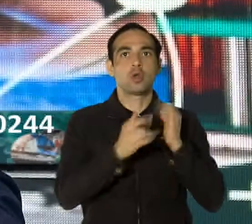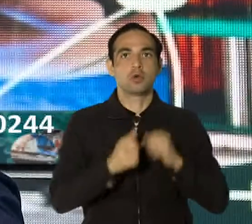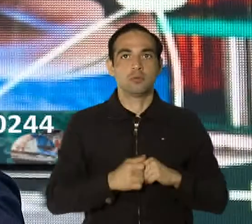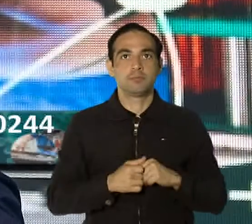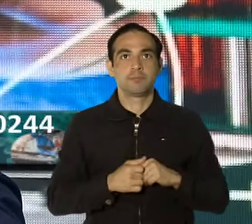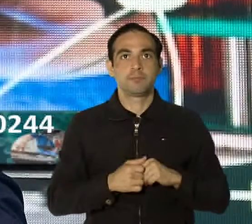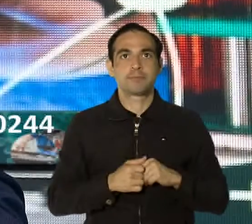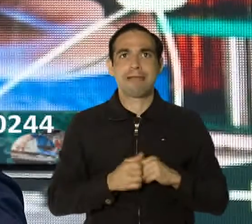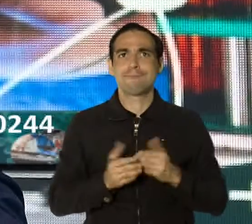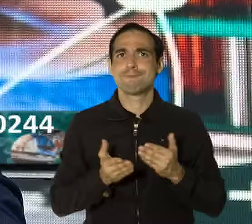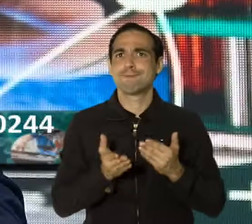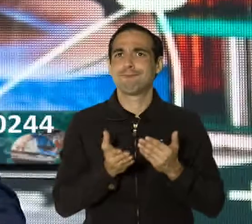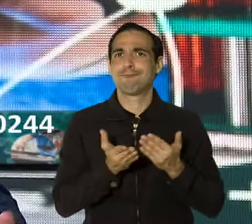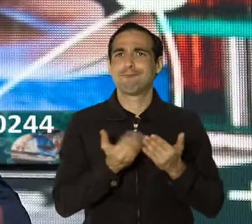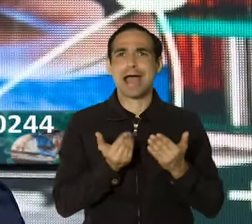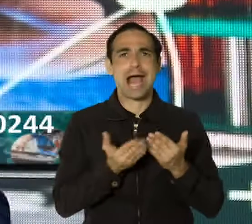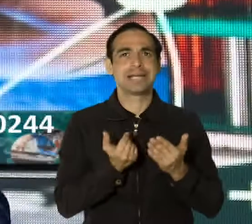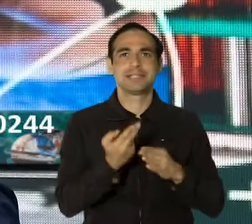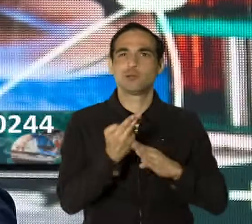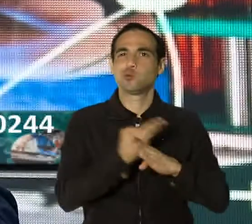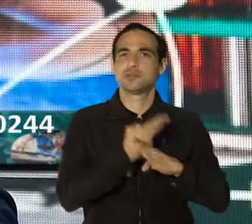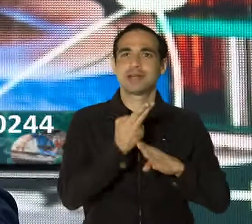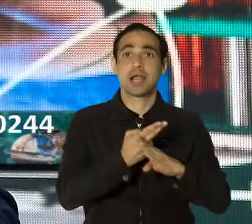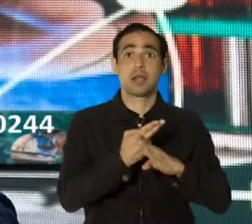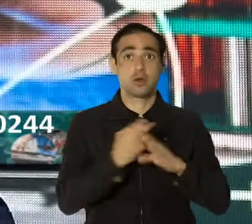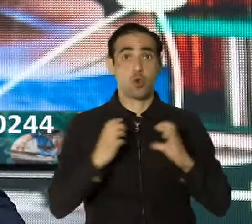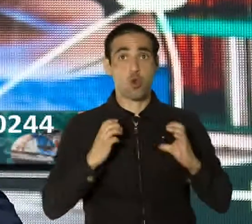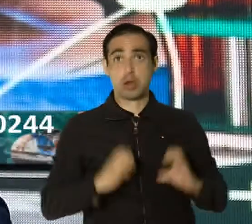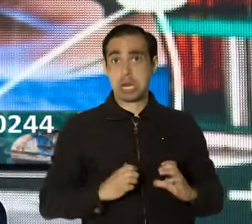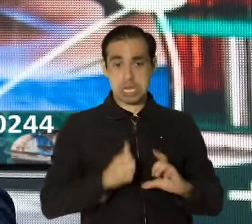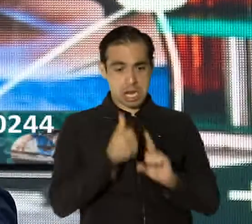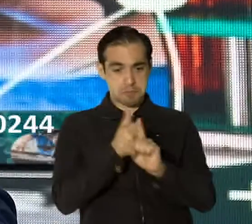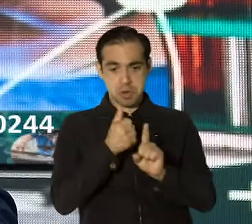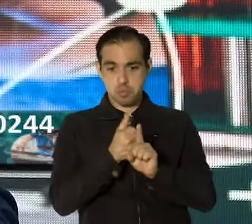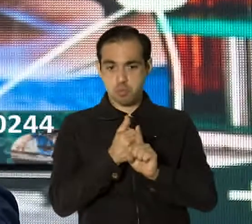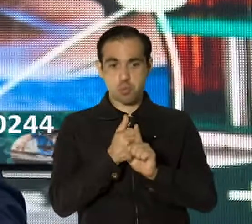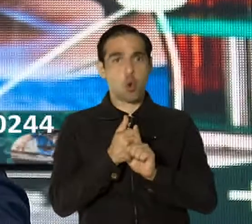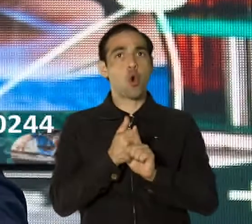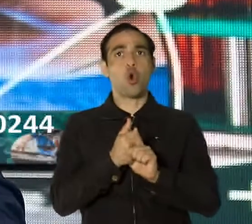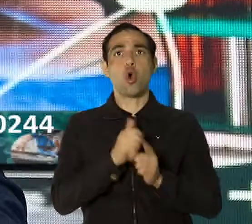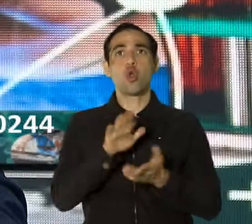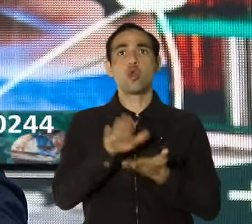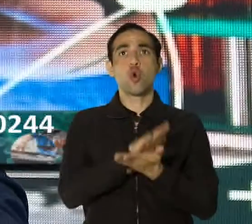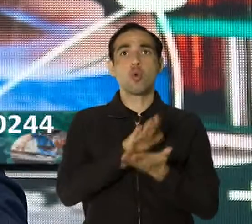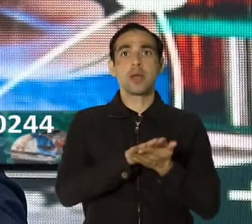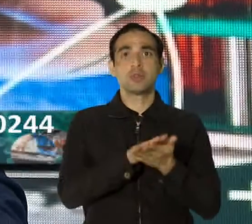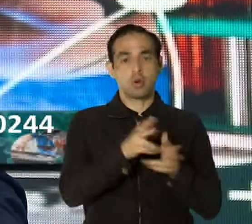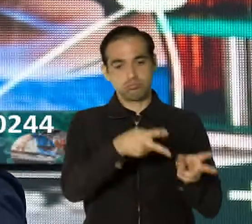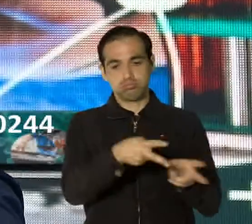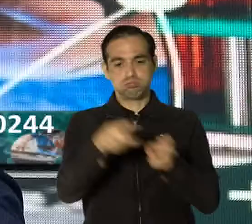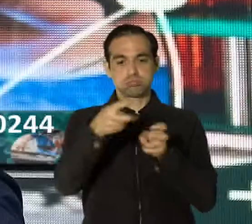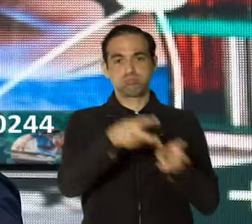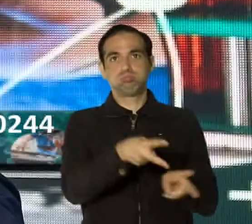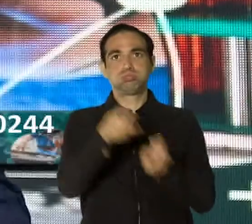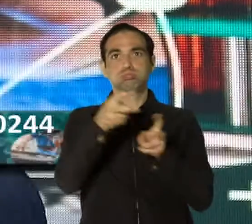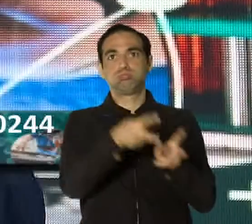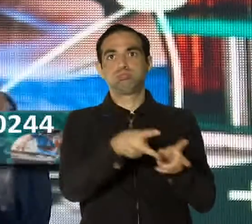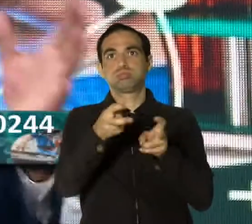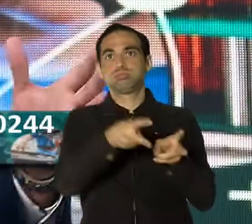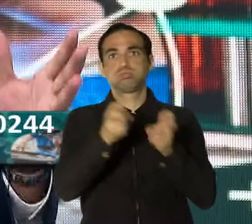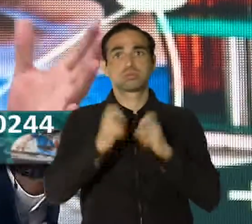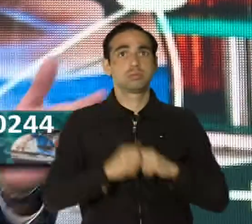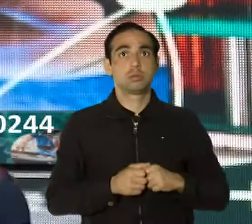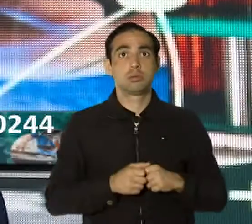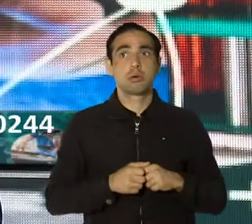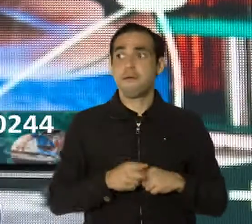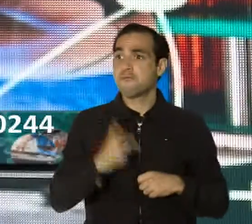Es bien fácil, user friendly. El cliente somete sus propios documentos y puede ver el estatus del caso, igual que el corredor, igual que todas